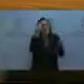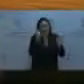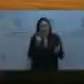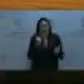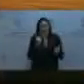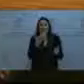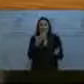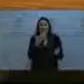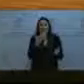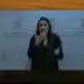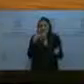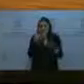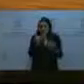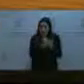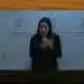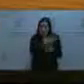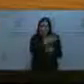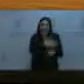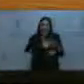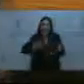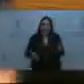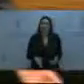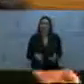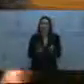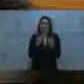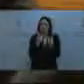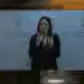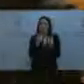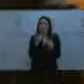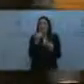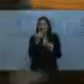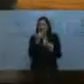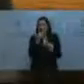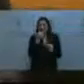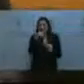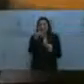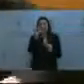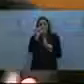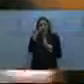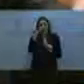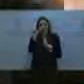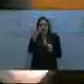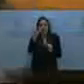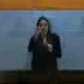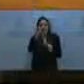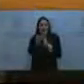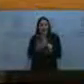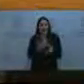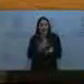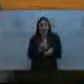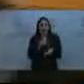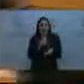pruebas que pretenden autorizar, si se celebrasen semanalmente, vayan a preguntar